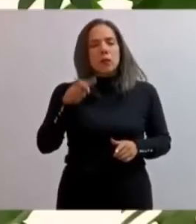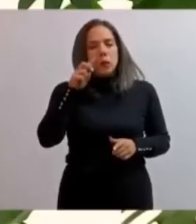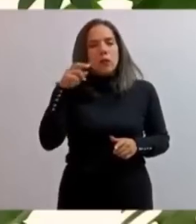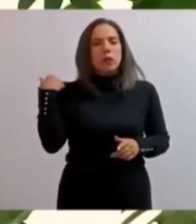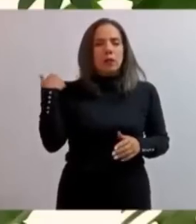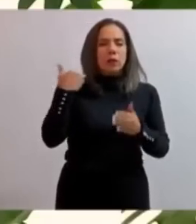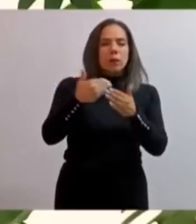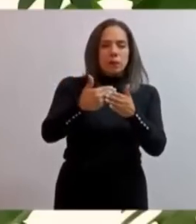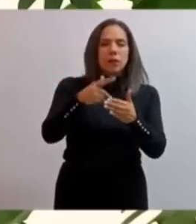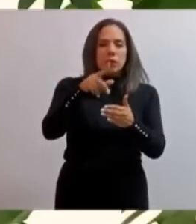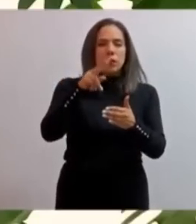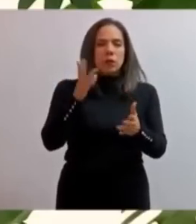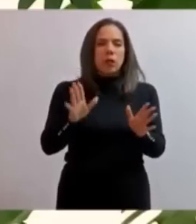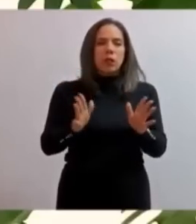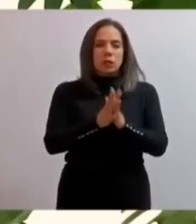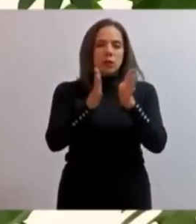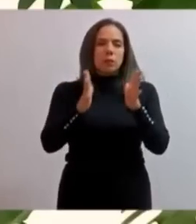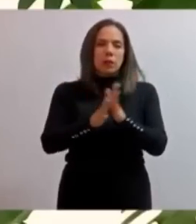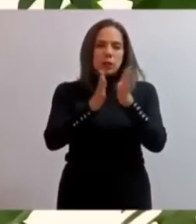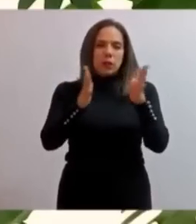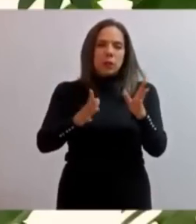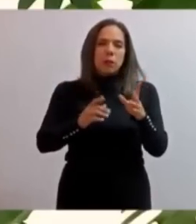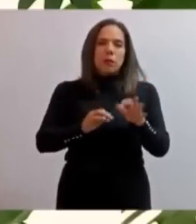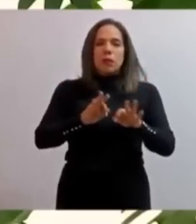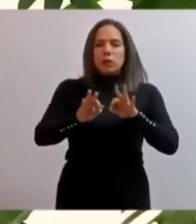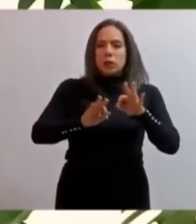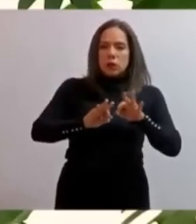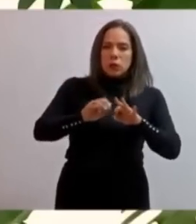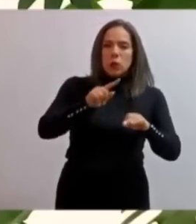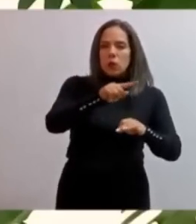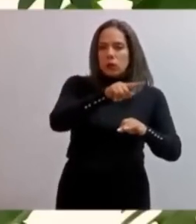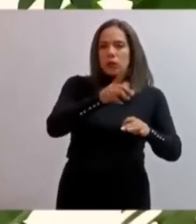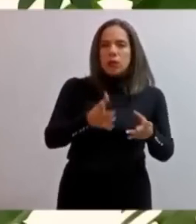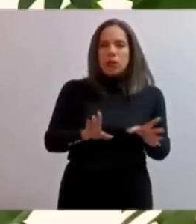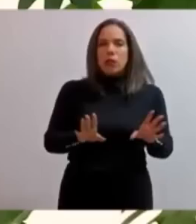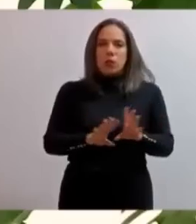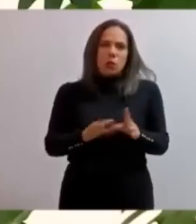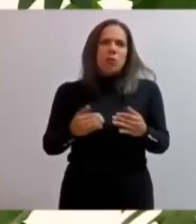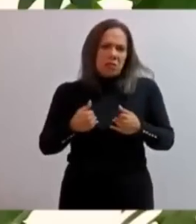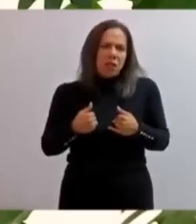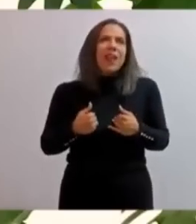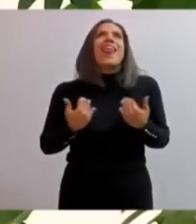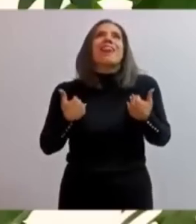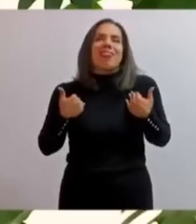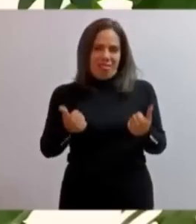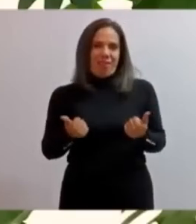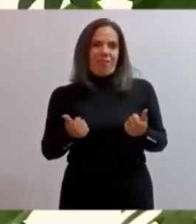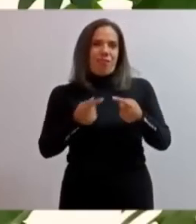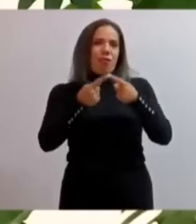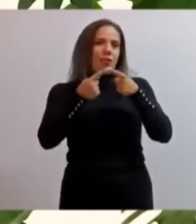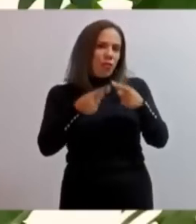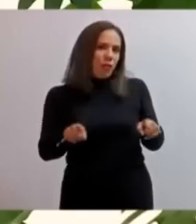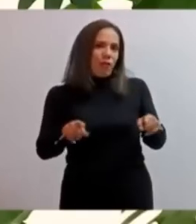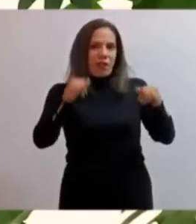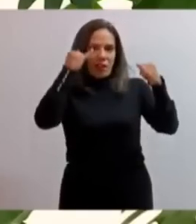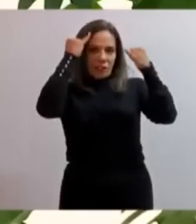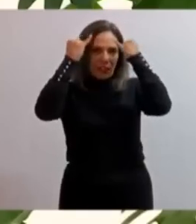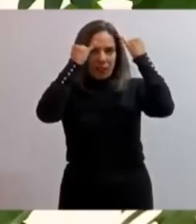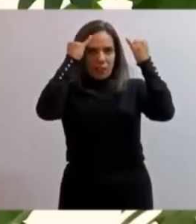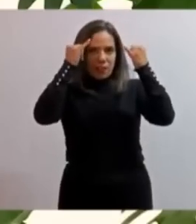podido participar con los colegas docentes, seguramente no todos pensamos lo mismo, no todos